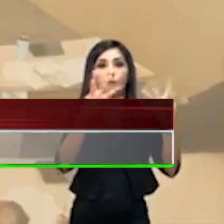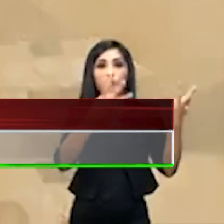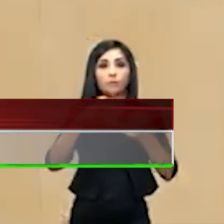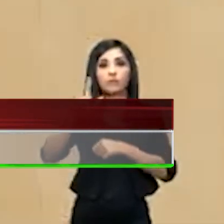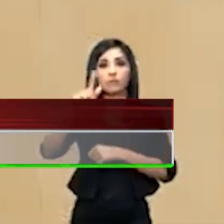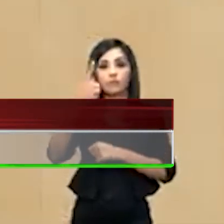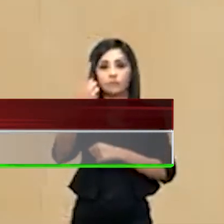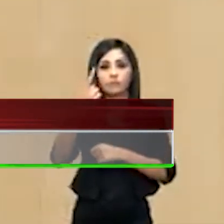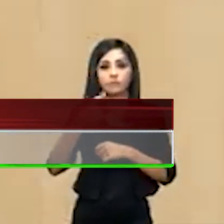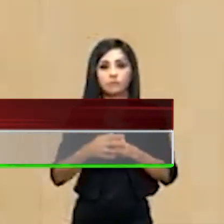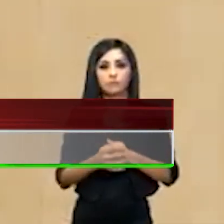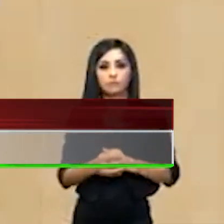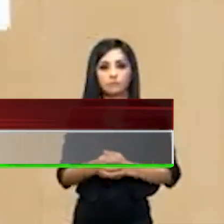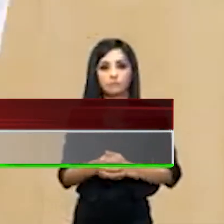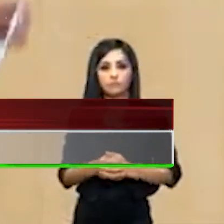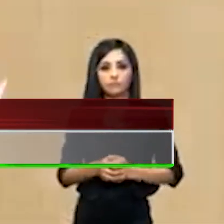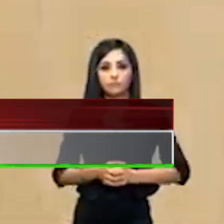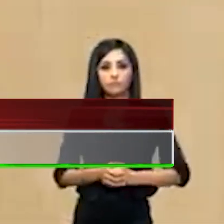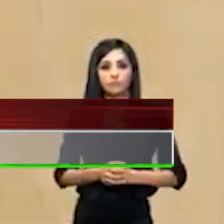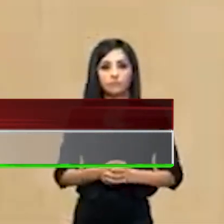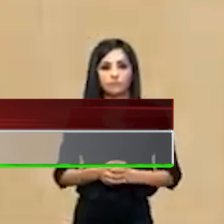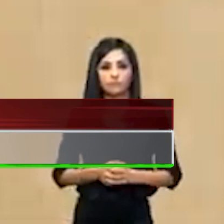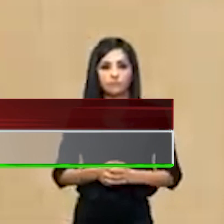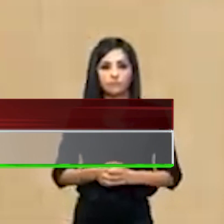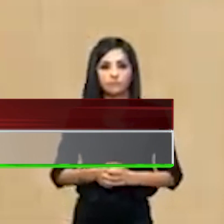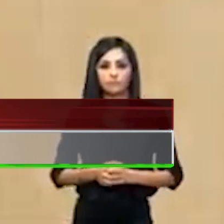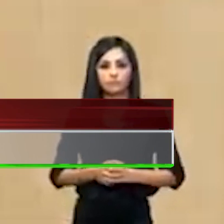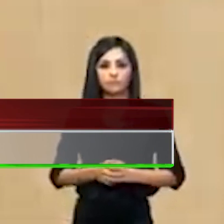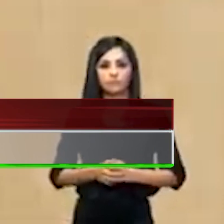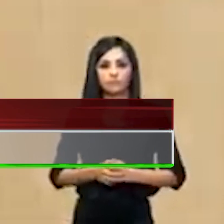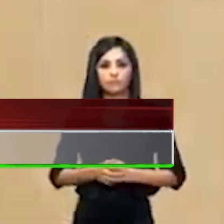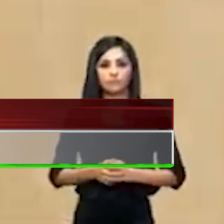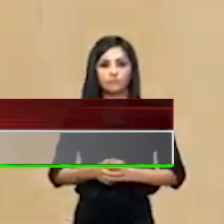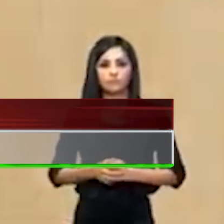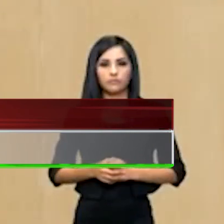971. ¿Sí? Está sumamente claro.